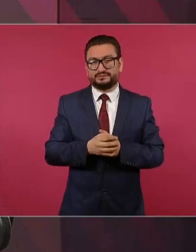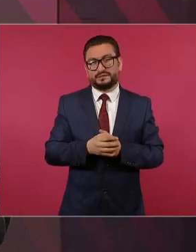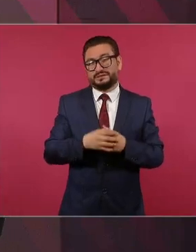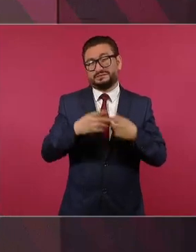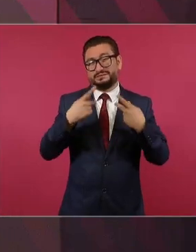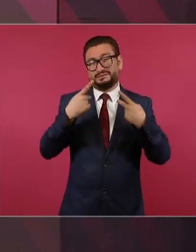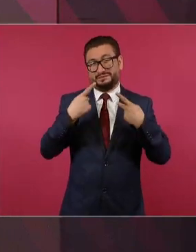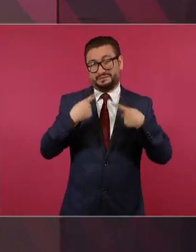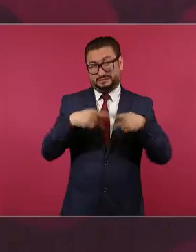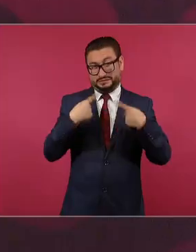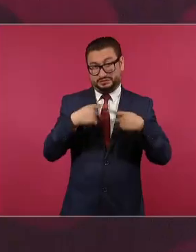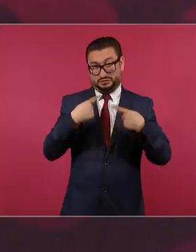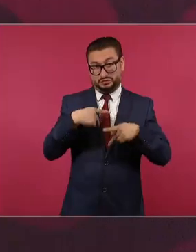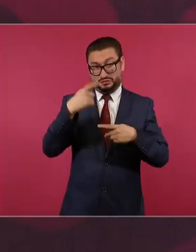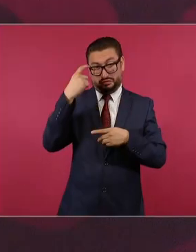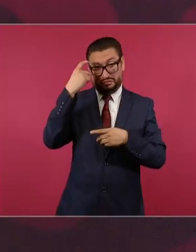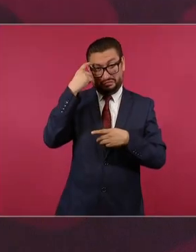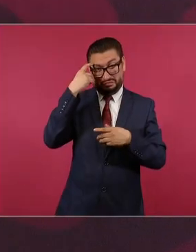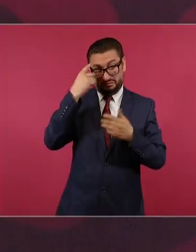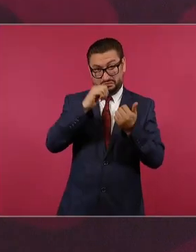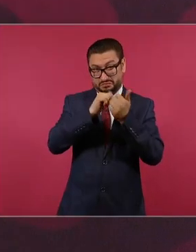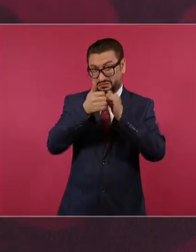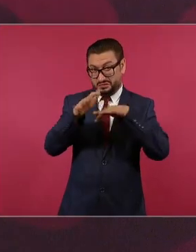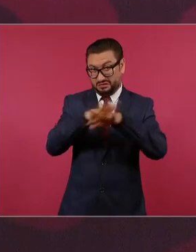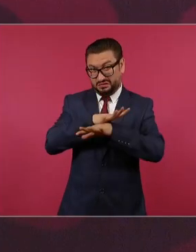no acepta.